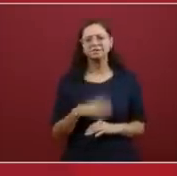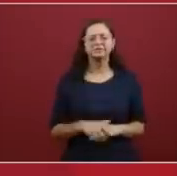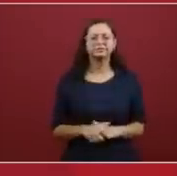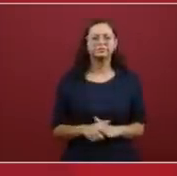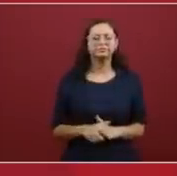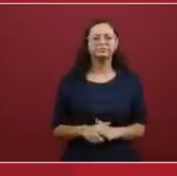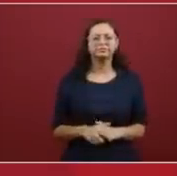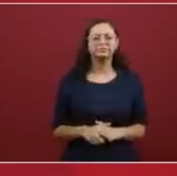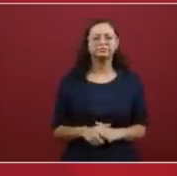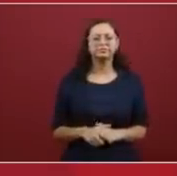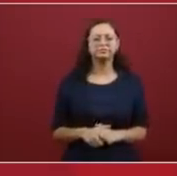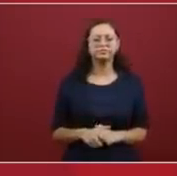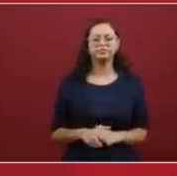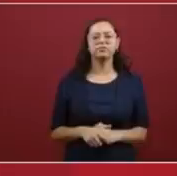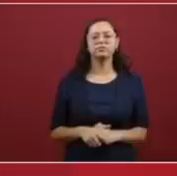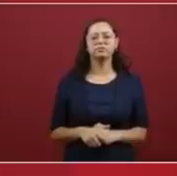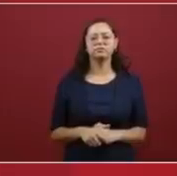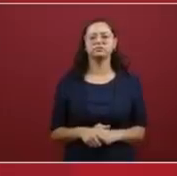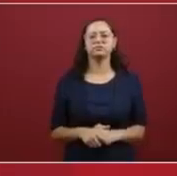estamos